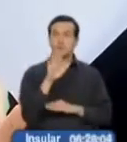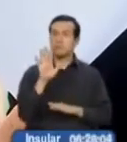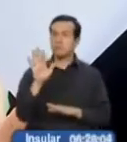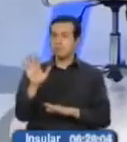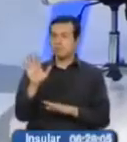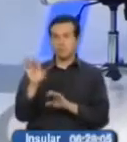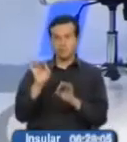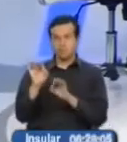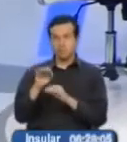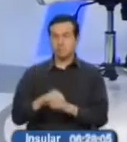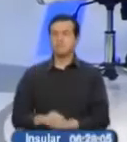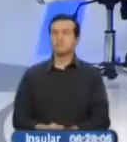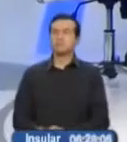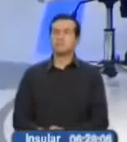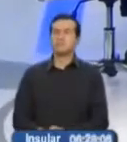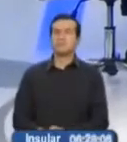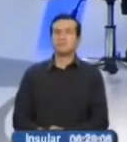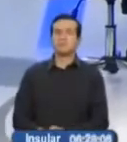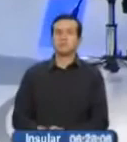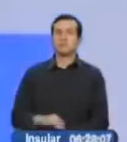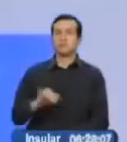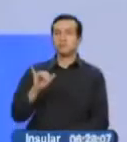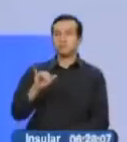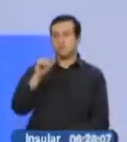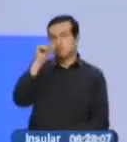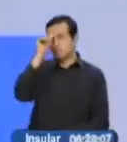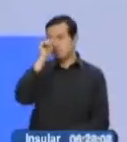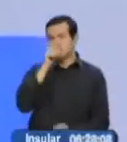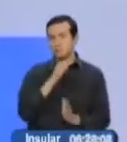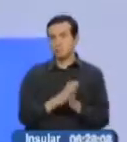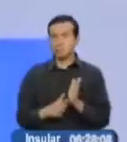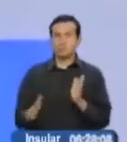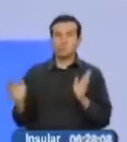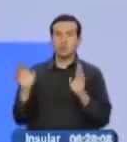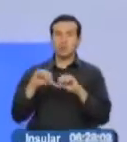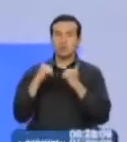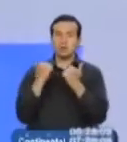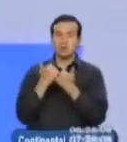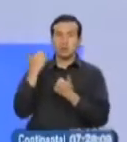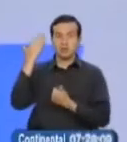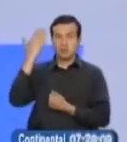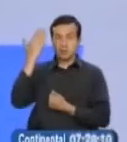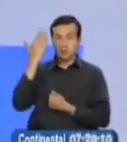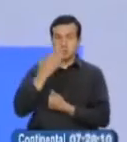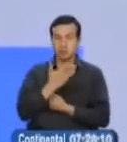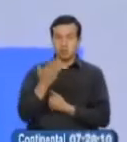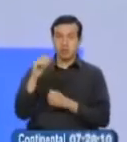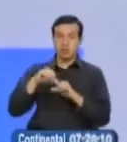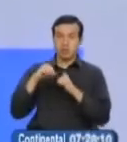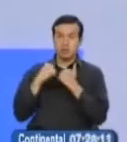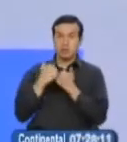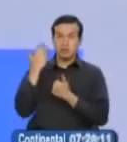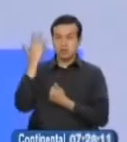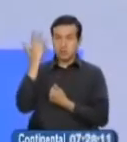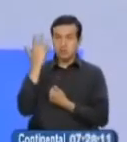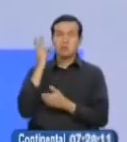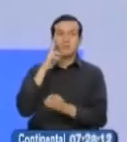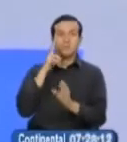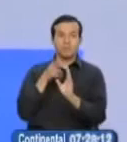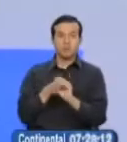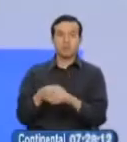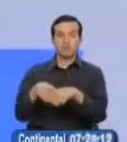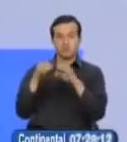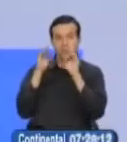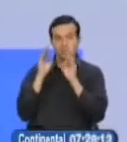mírate, yo te cuento, durante el fin de semana hubo la asamblea de alcaldes, o sea, los alcaldes estuvieron